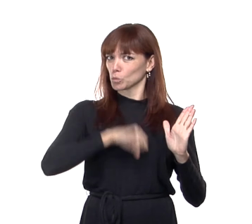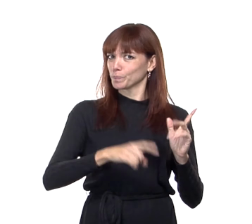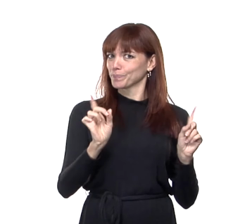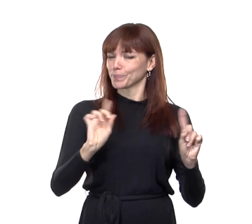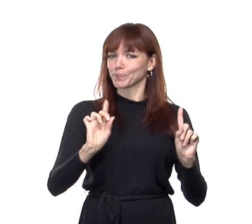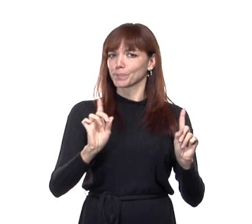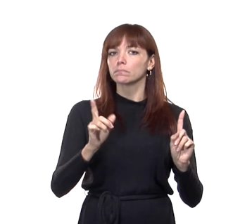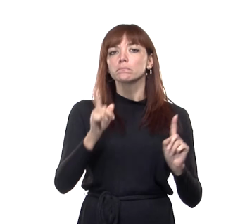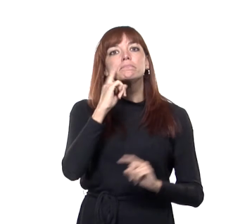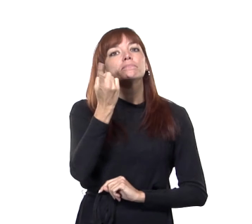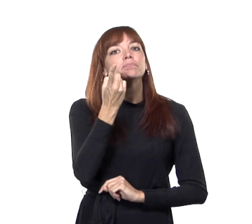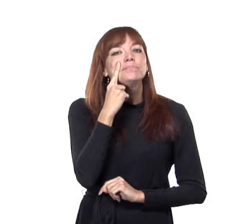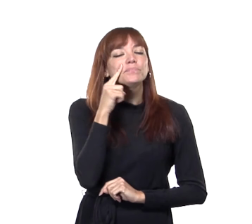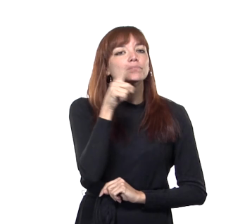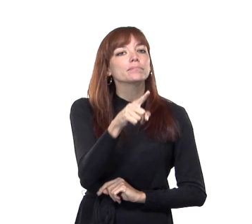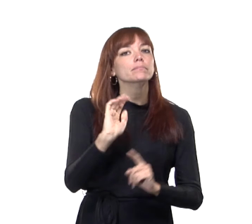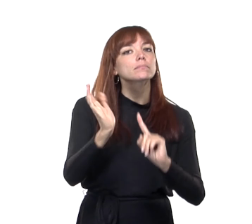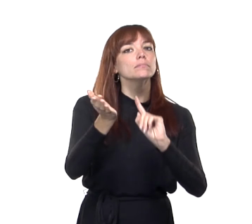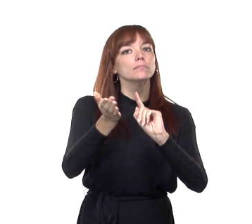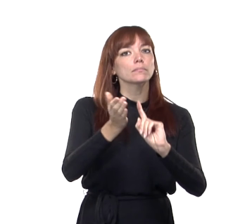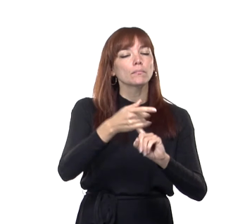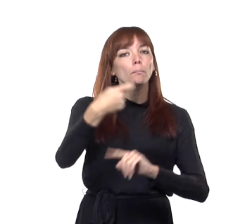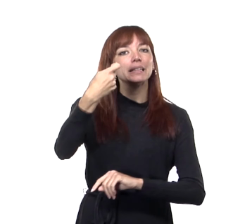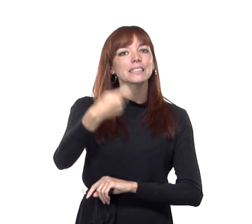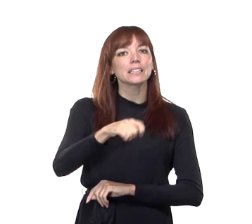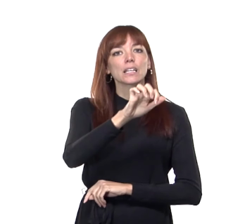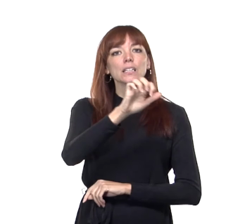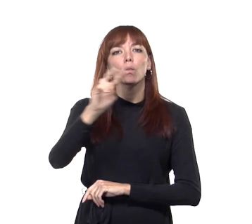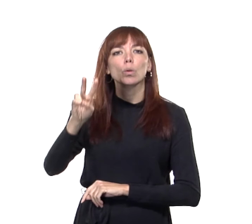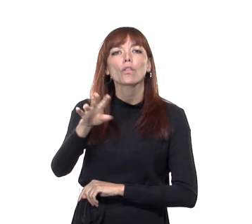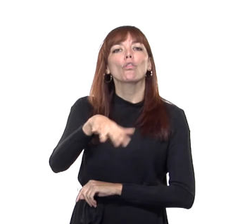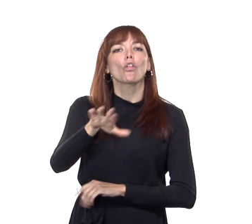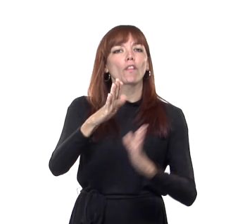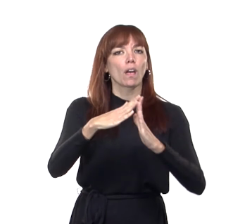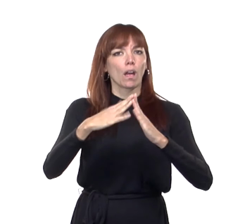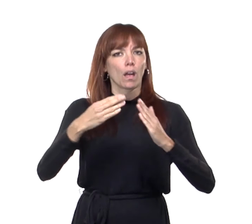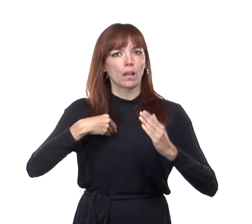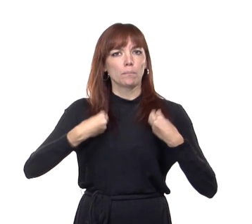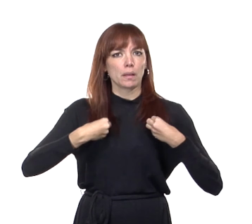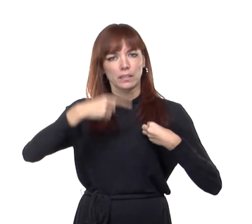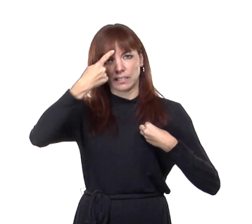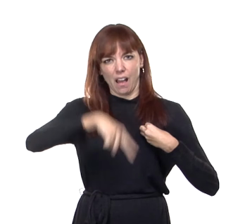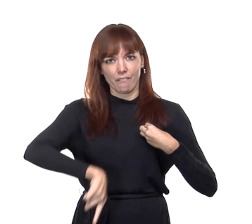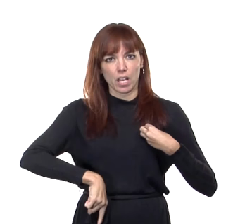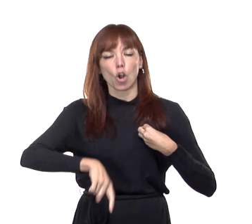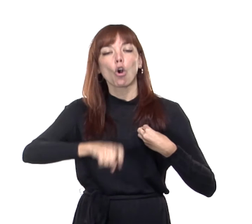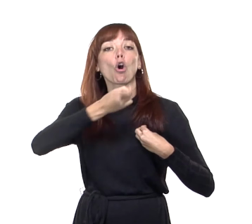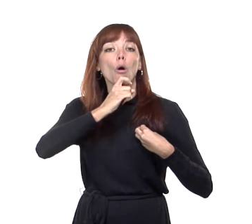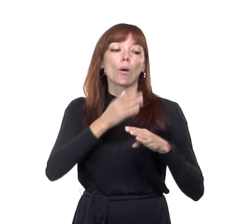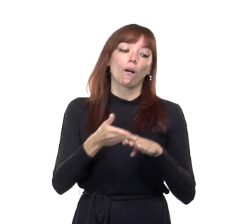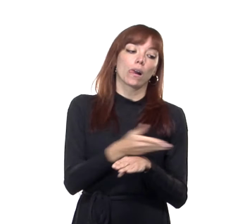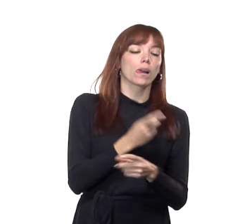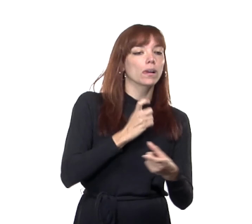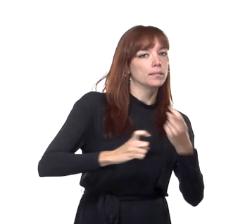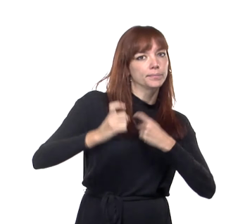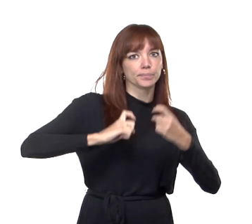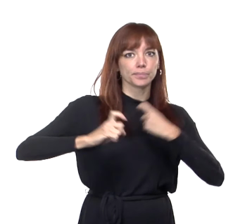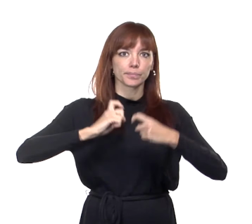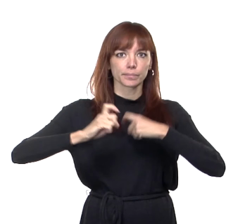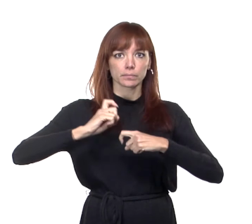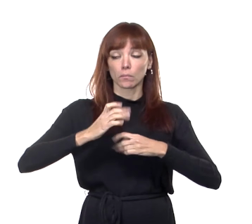identificar la localización del presidente de los estados unidos a través de triangular datos que consiguieron con un bróker de